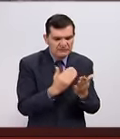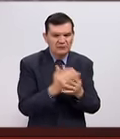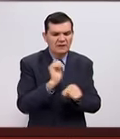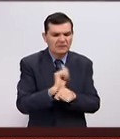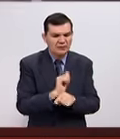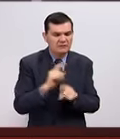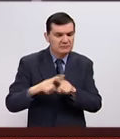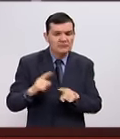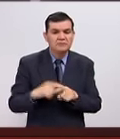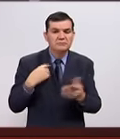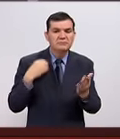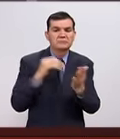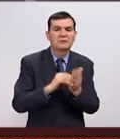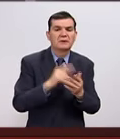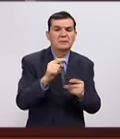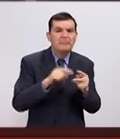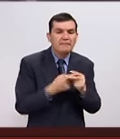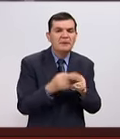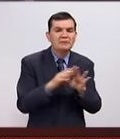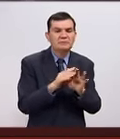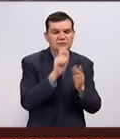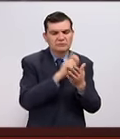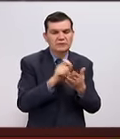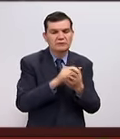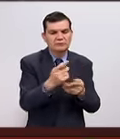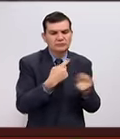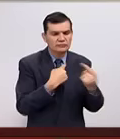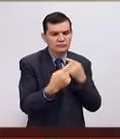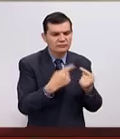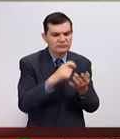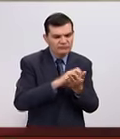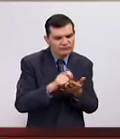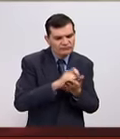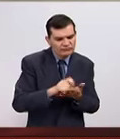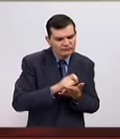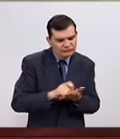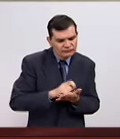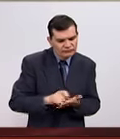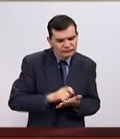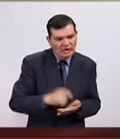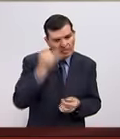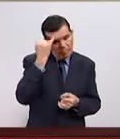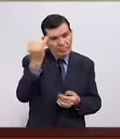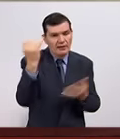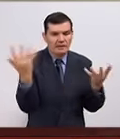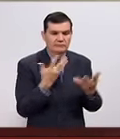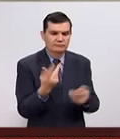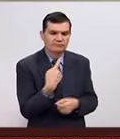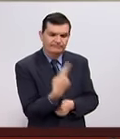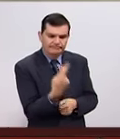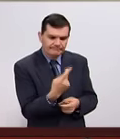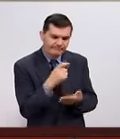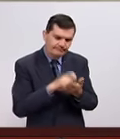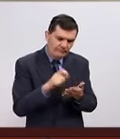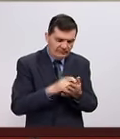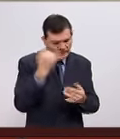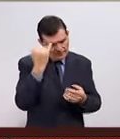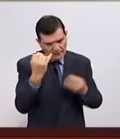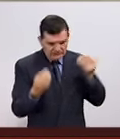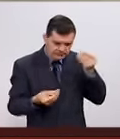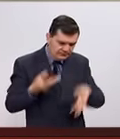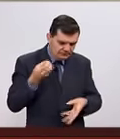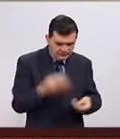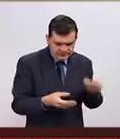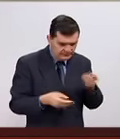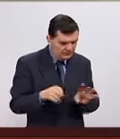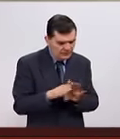actores entonces empezamos con el guion de hecho él y yo somos los eh escritores de igual manera empezamos con ideas empezamos a